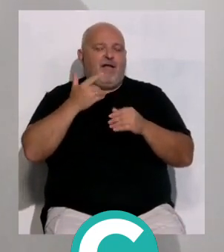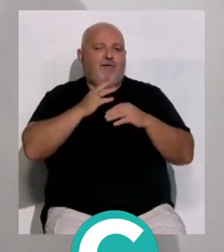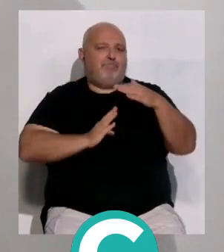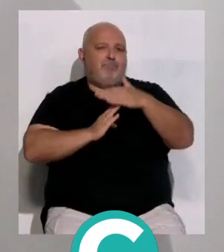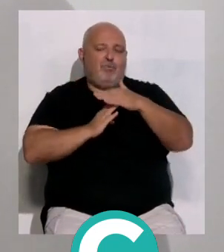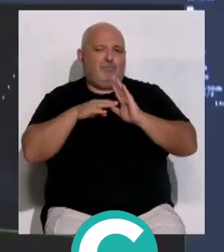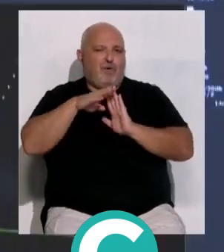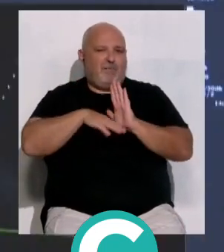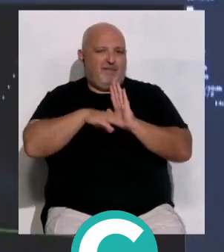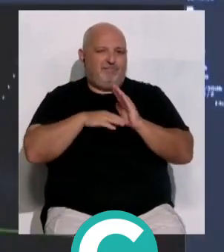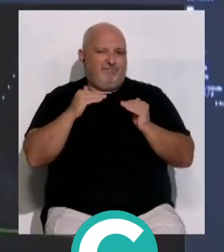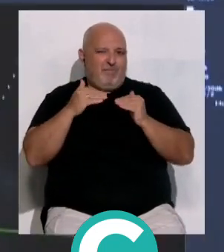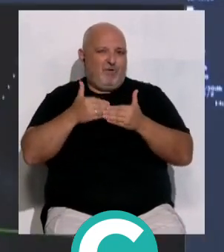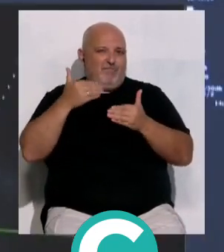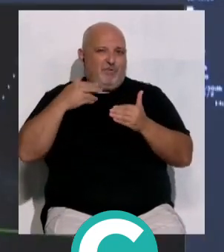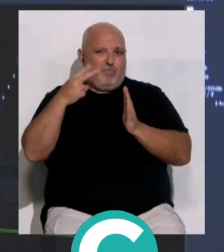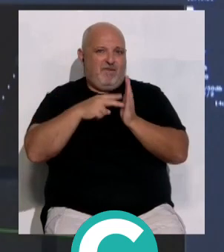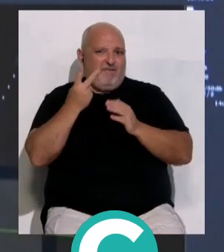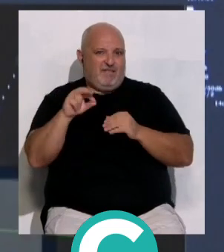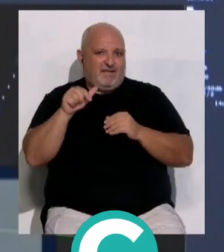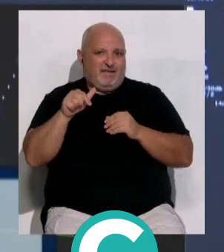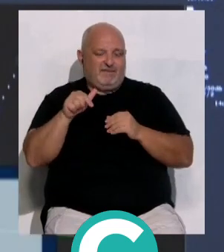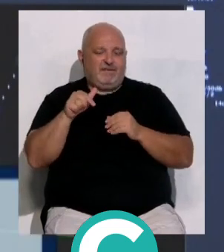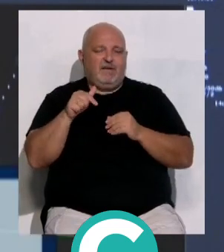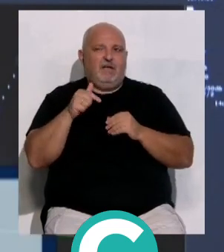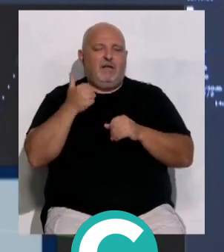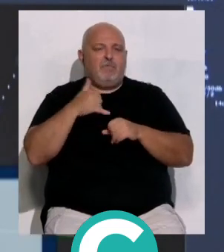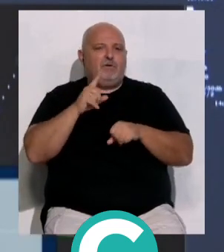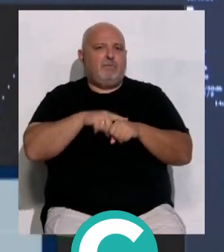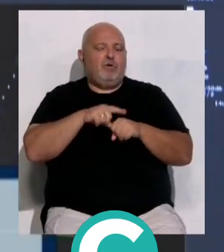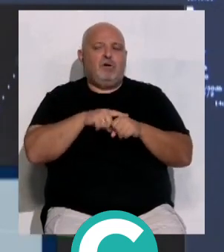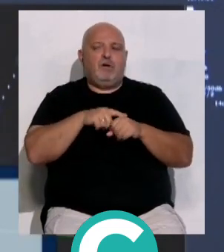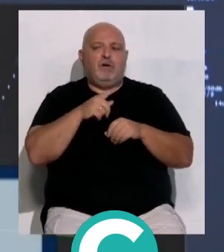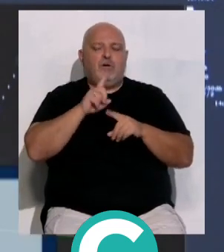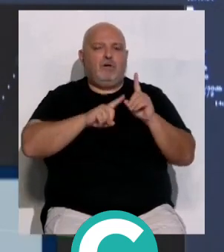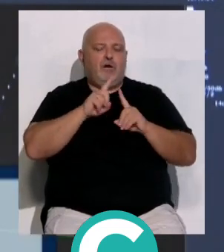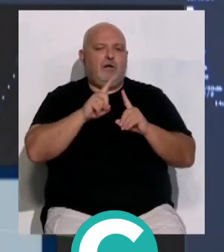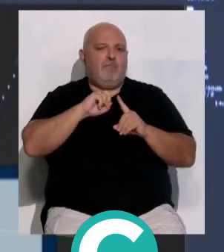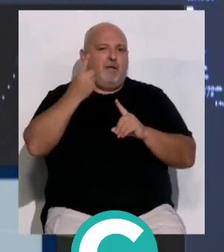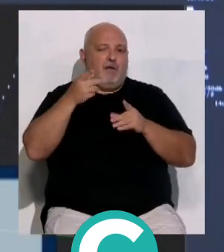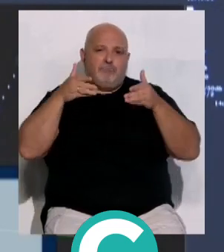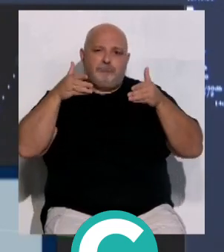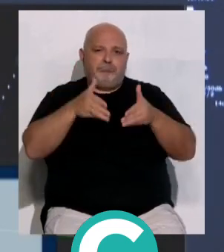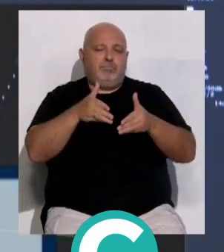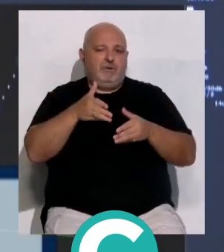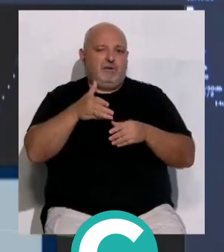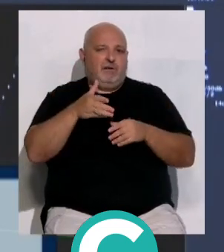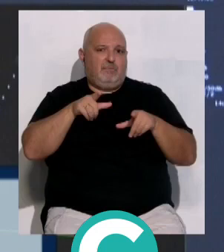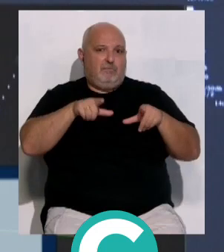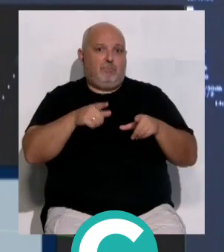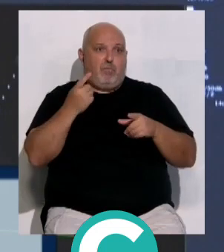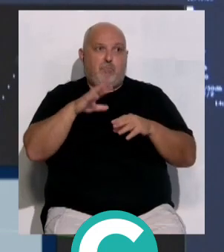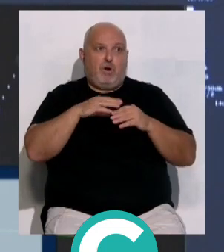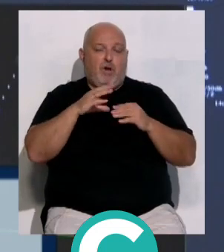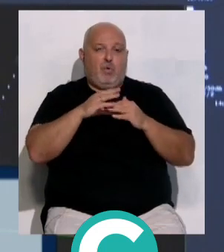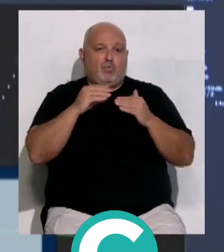finalizar el programa, es decir, no son programas, hay varios pacientes a la vez misma sala, y bueno, pues hay primero que se necesitaba el sitio, la unidad